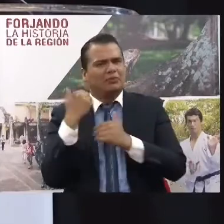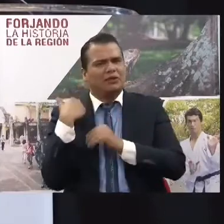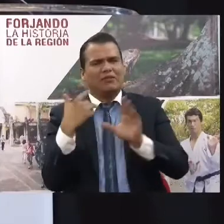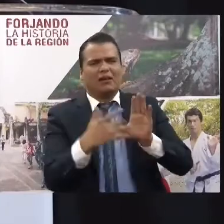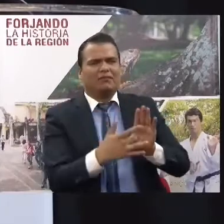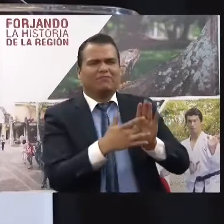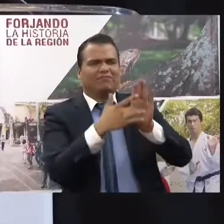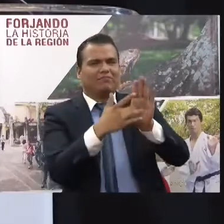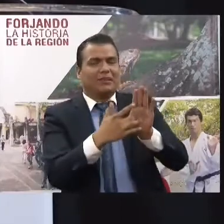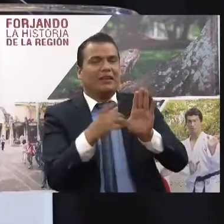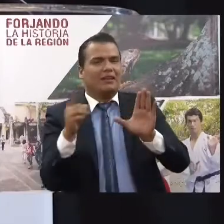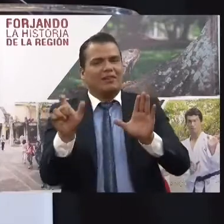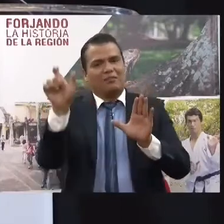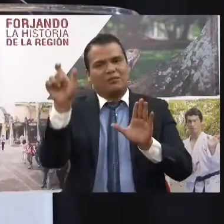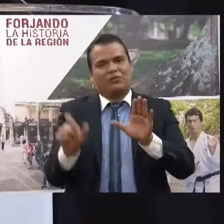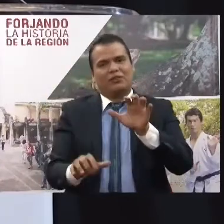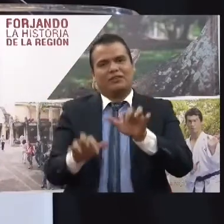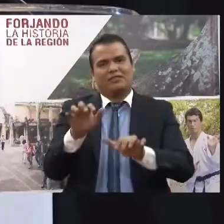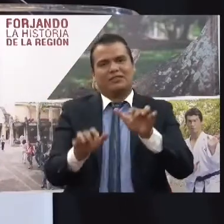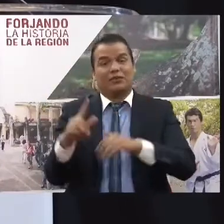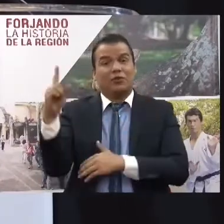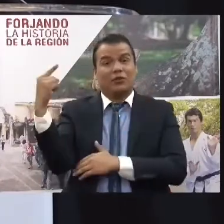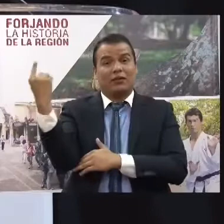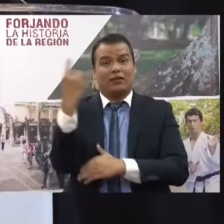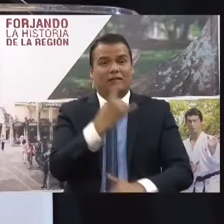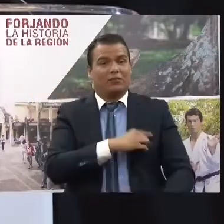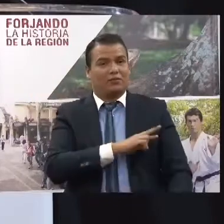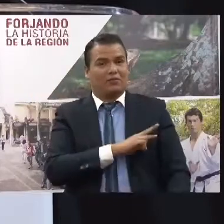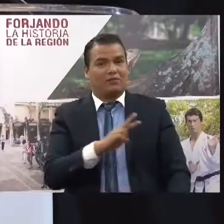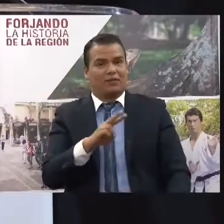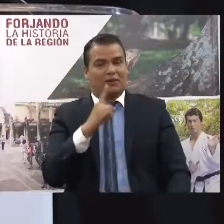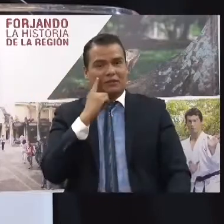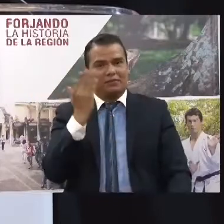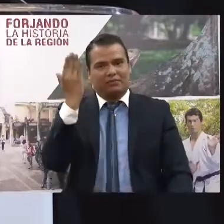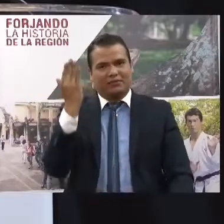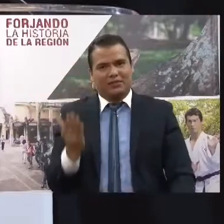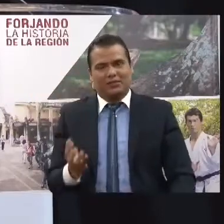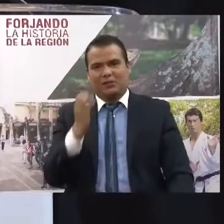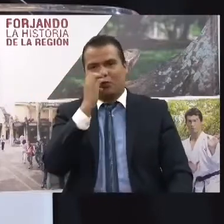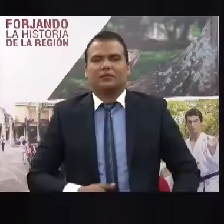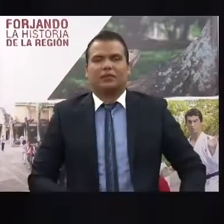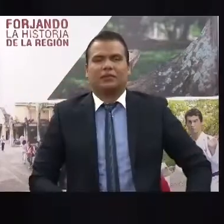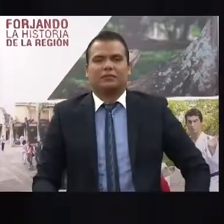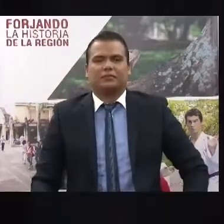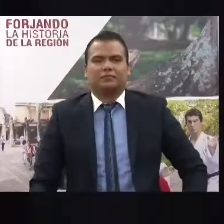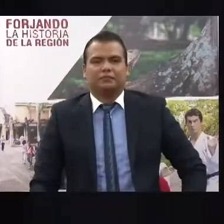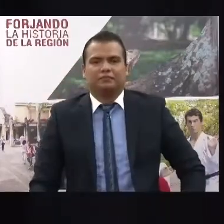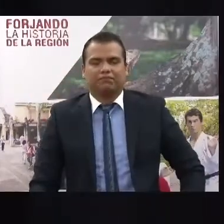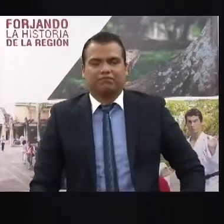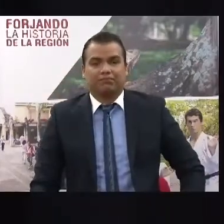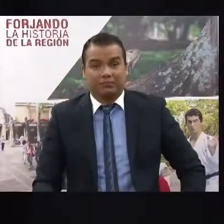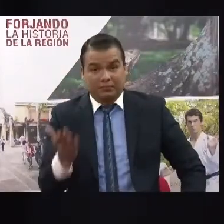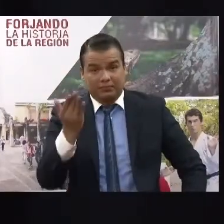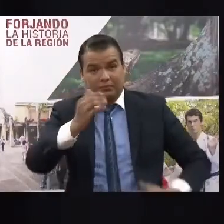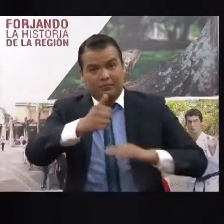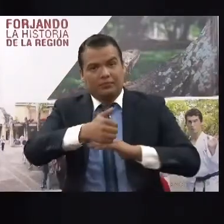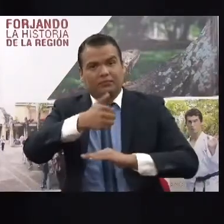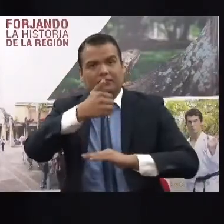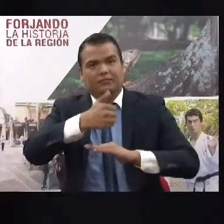general de la institución, profesor Antonio Echeverry Pérez. Adelante, profesor. Señor